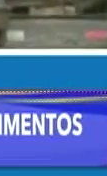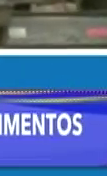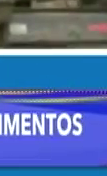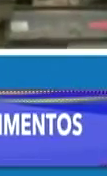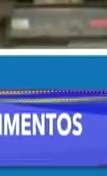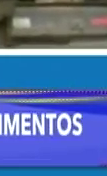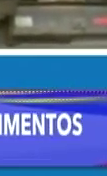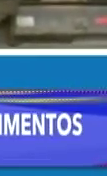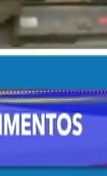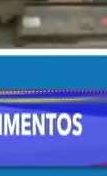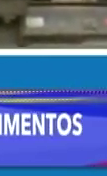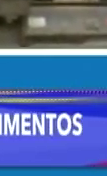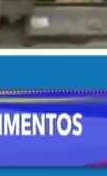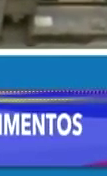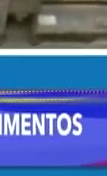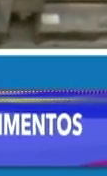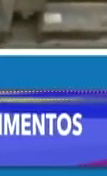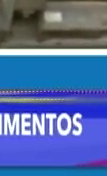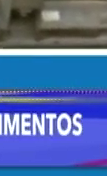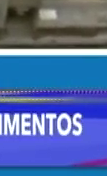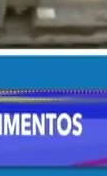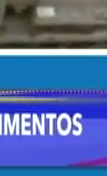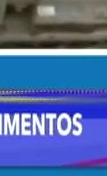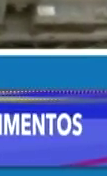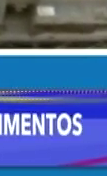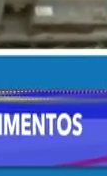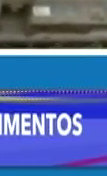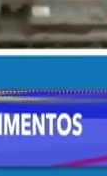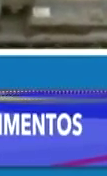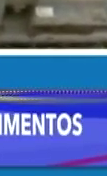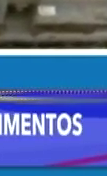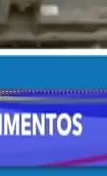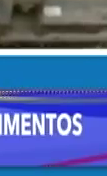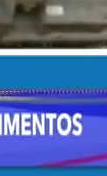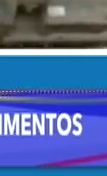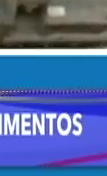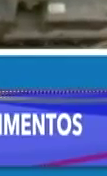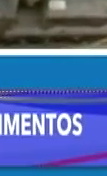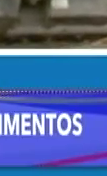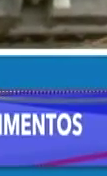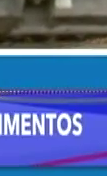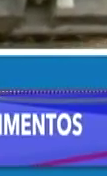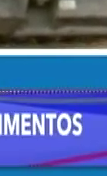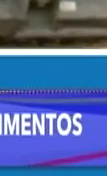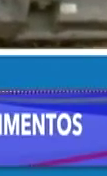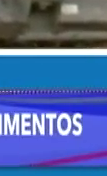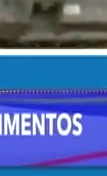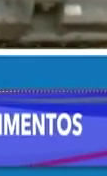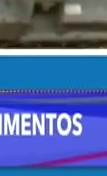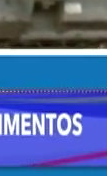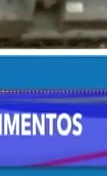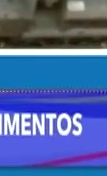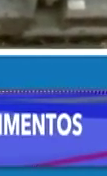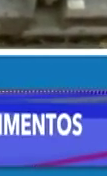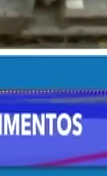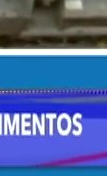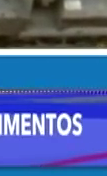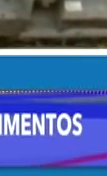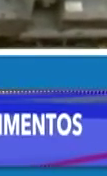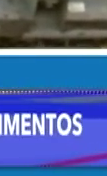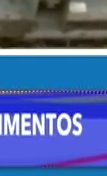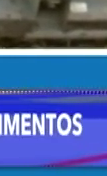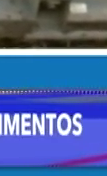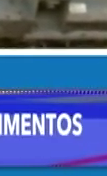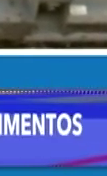potencia productiva oigan lo bien que lo vamos a hacer la potencia productiva de alimentos